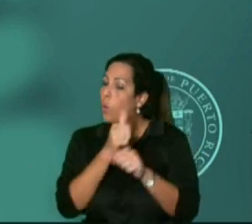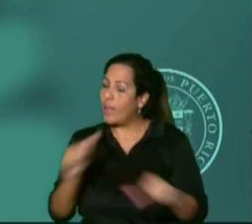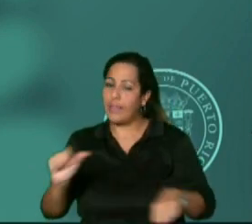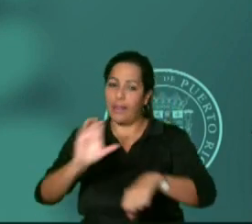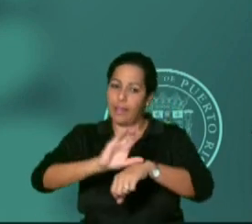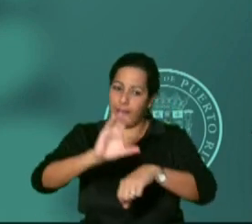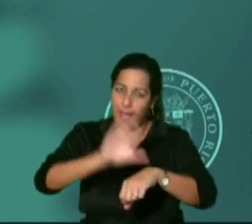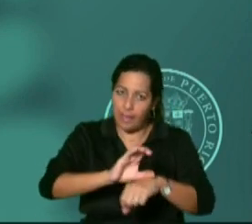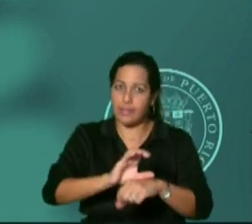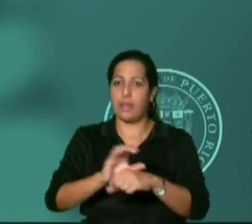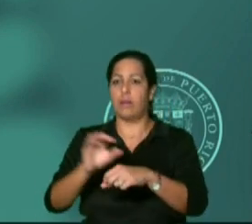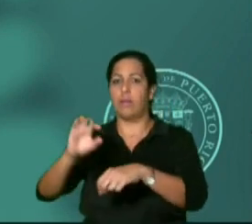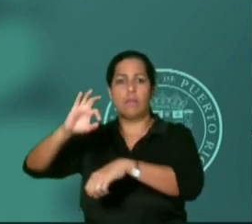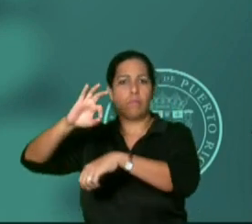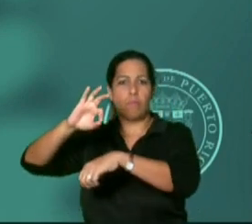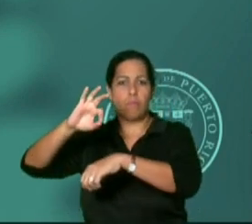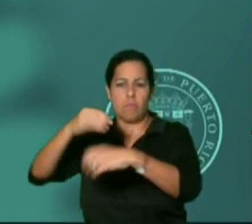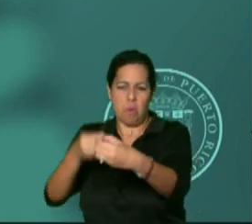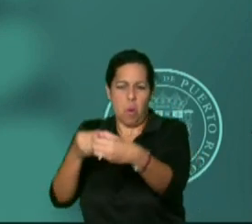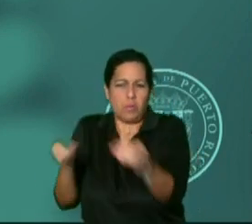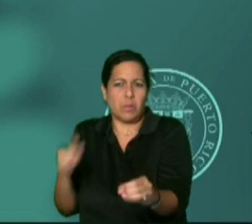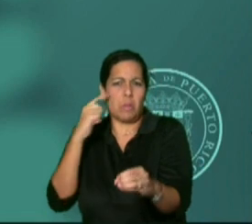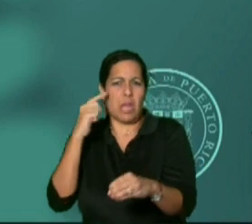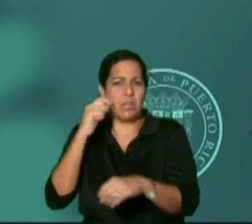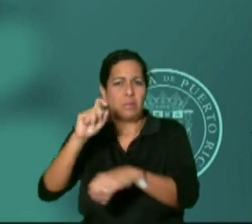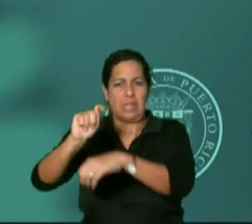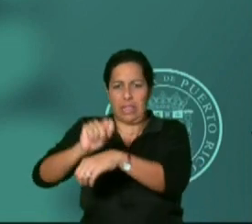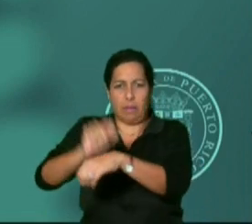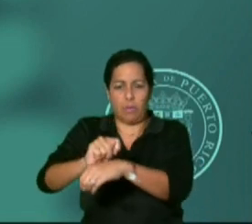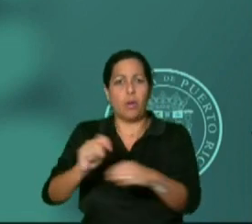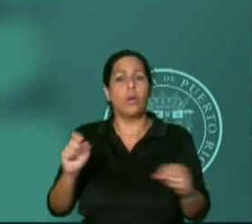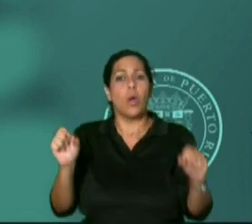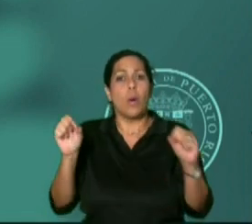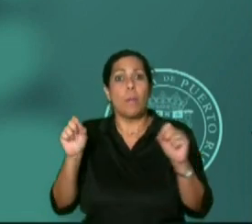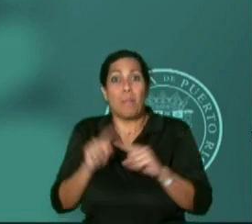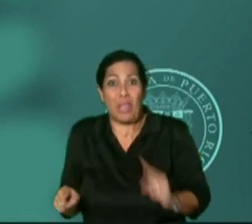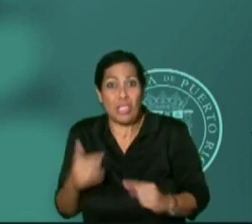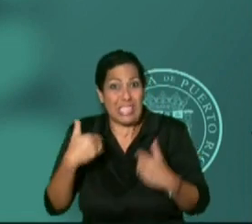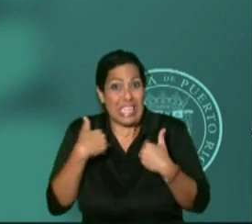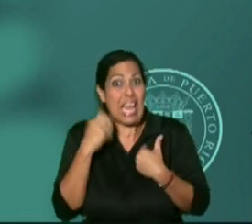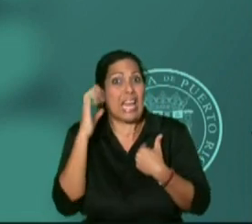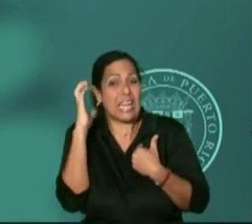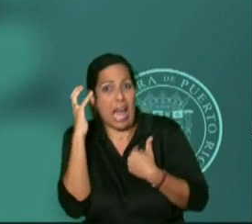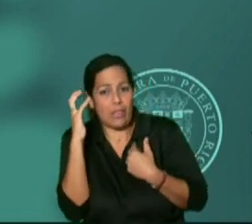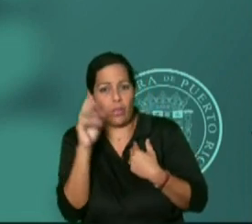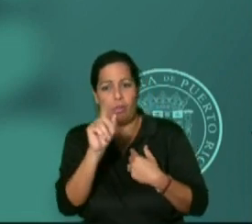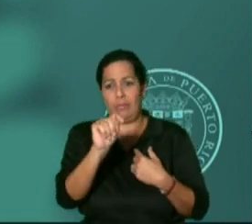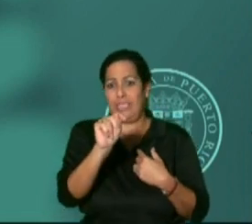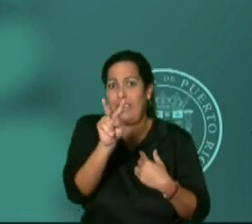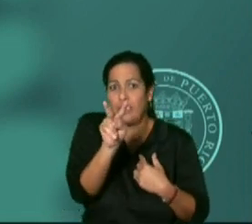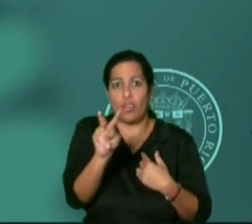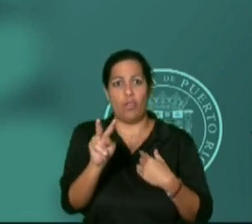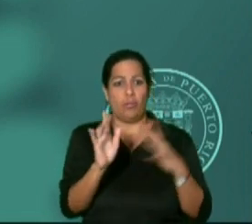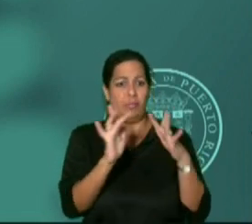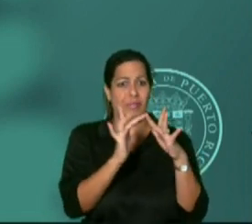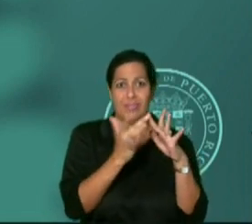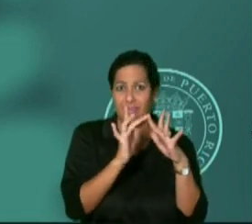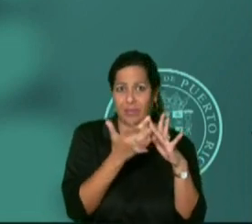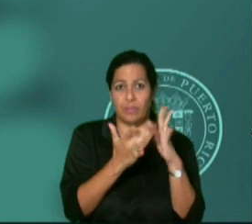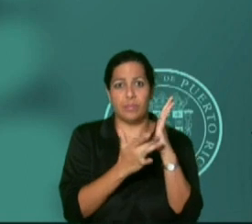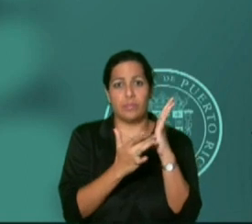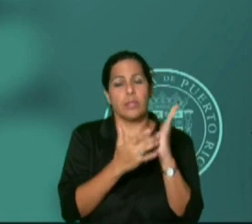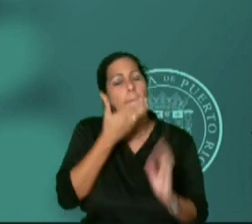iglesia, templo, mezquita o sinagoga que tenga medios de comunicación como radio, televisión y medios